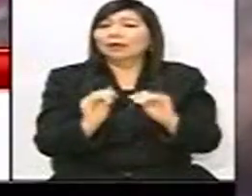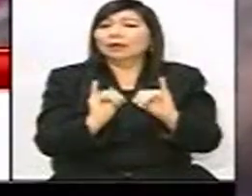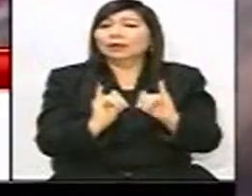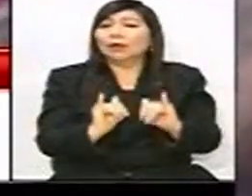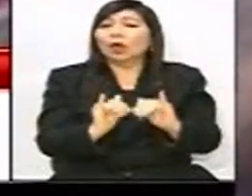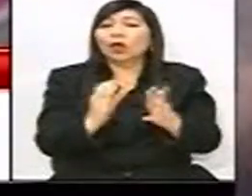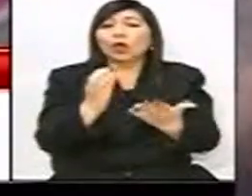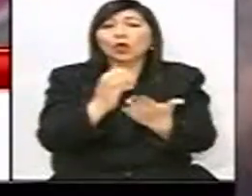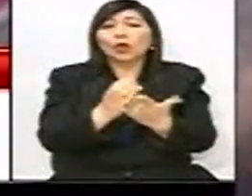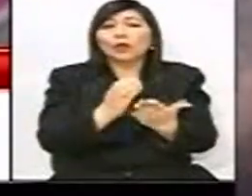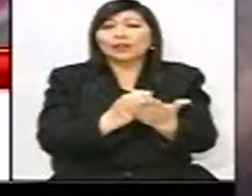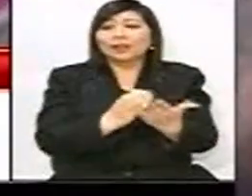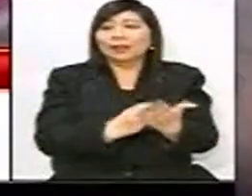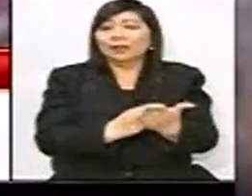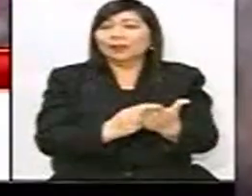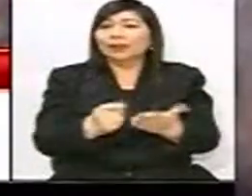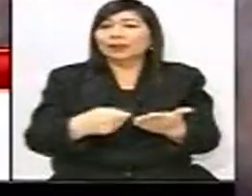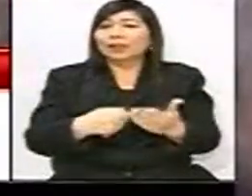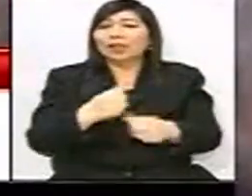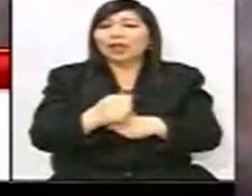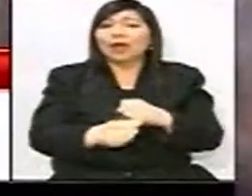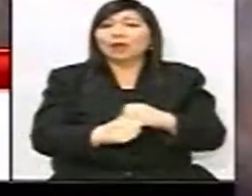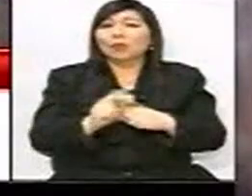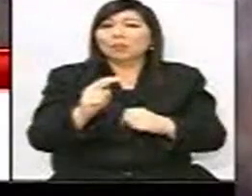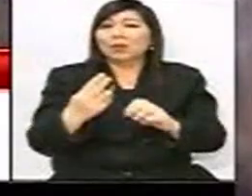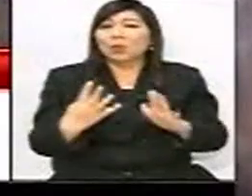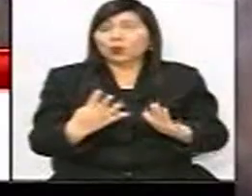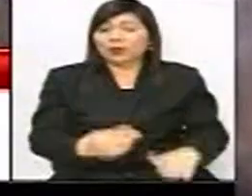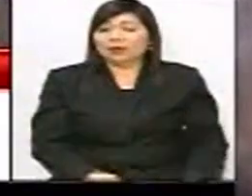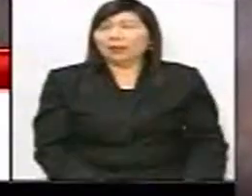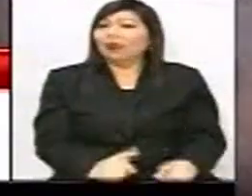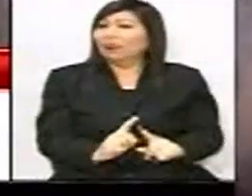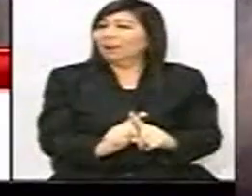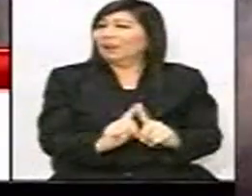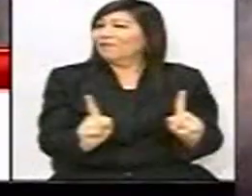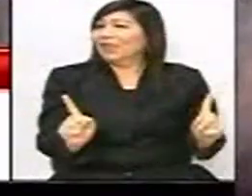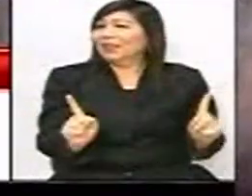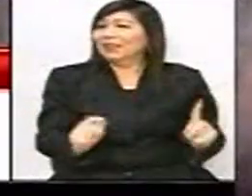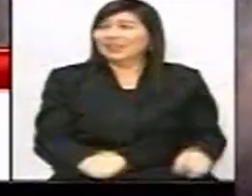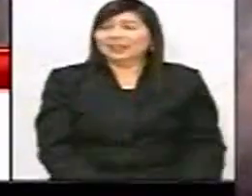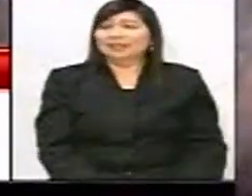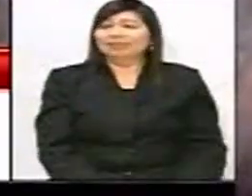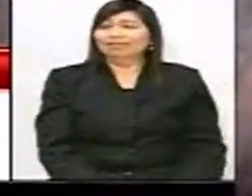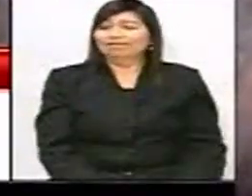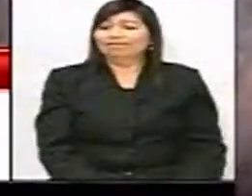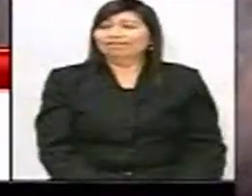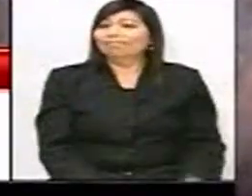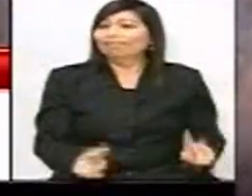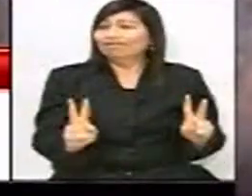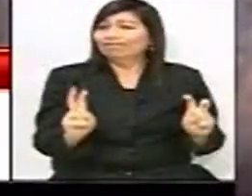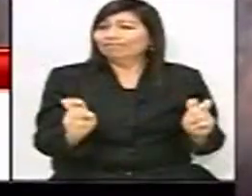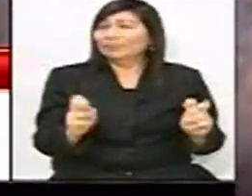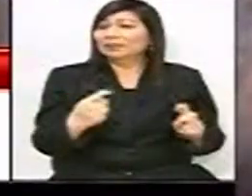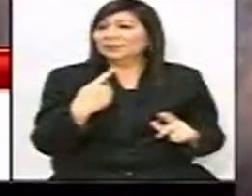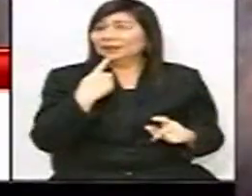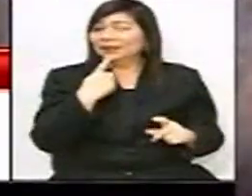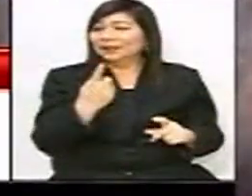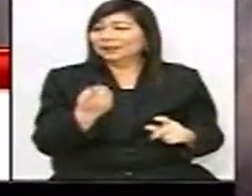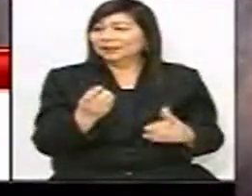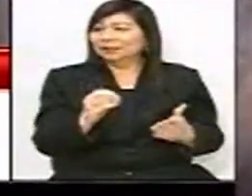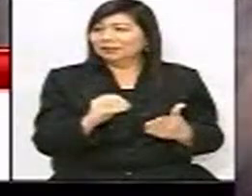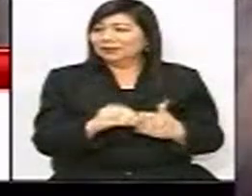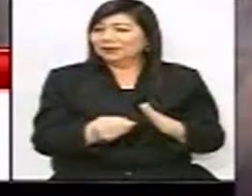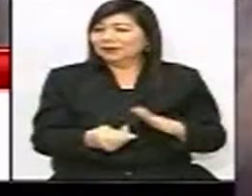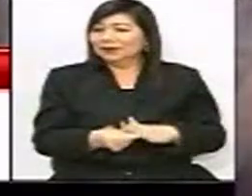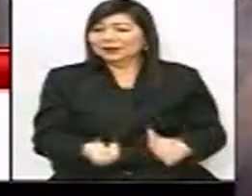a la establecida en el contrato de concesión suscrito el año 2009. Distinta. Claro, es un término elegante para decir nos